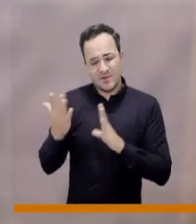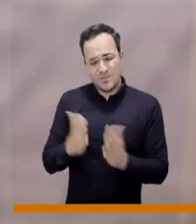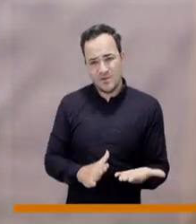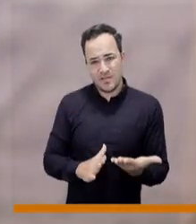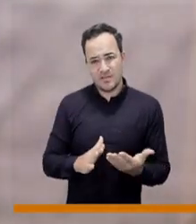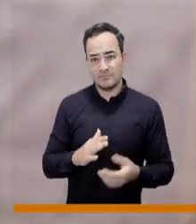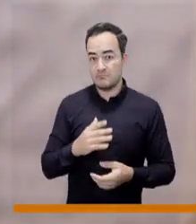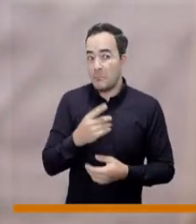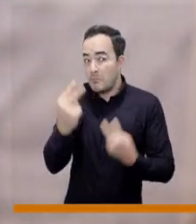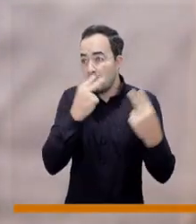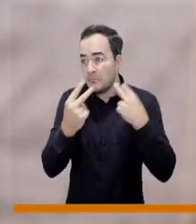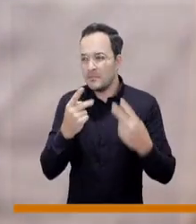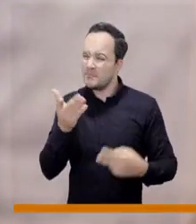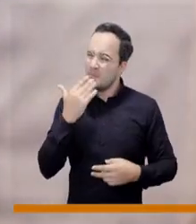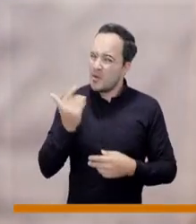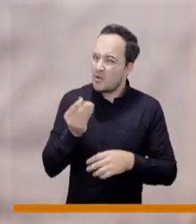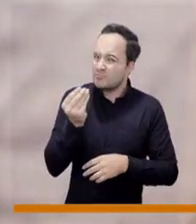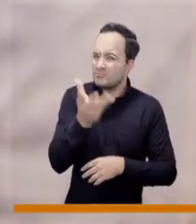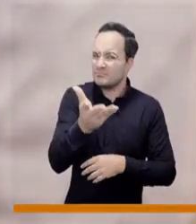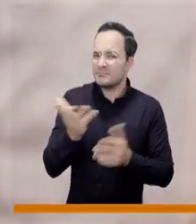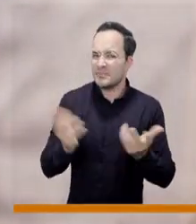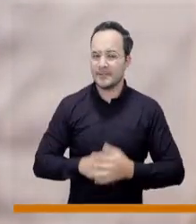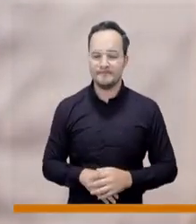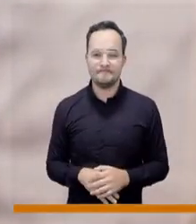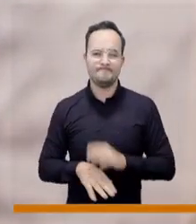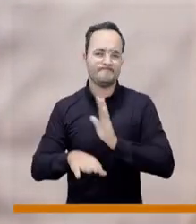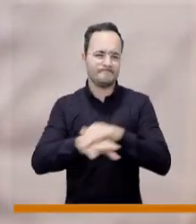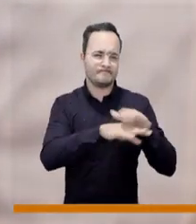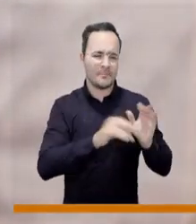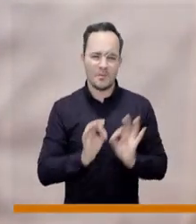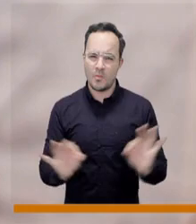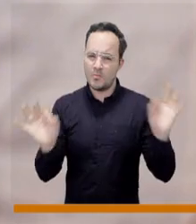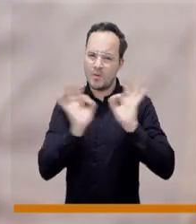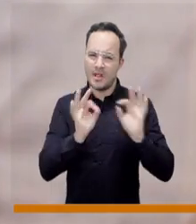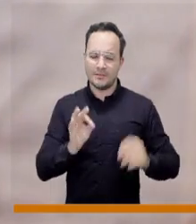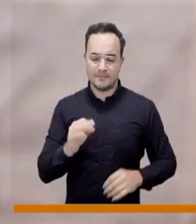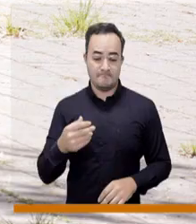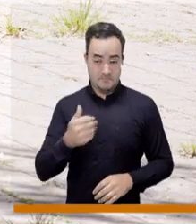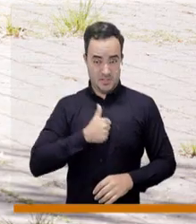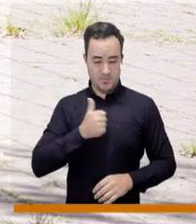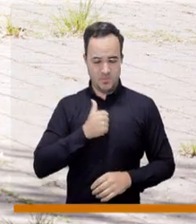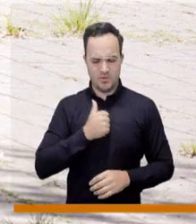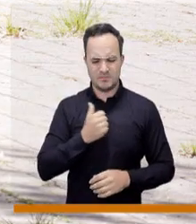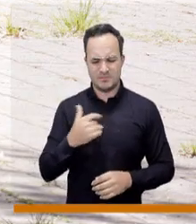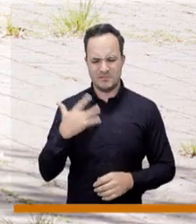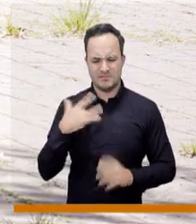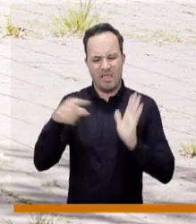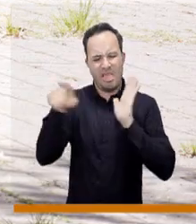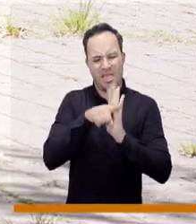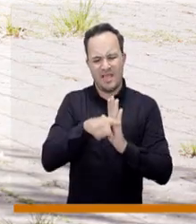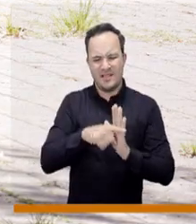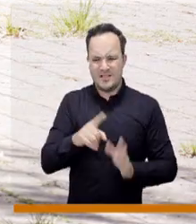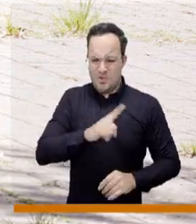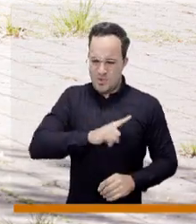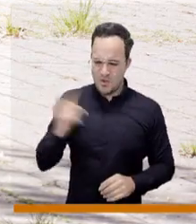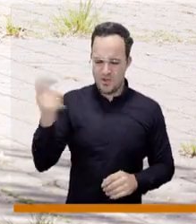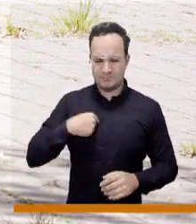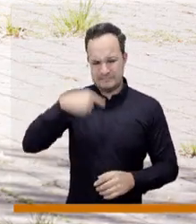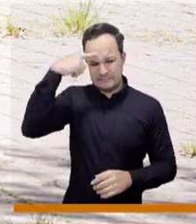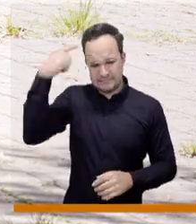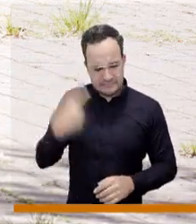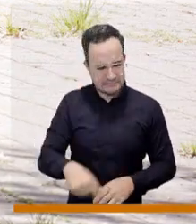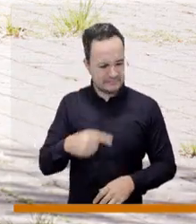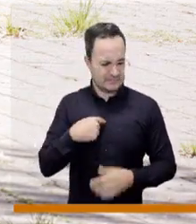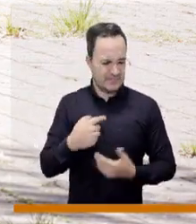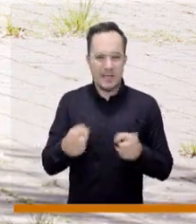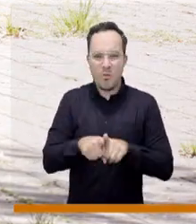en quitarse la vida, ¿qué le podríamos decir? Lo más importante es que no tienes que juzgarte por esos